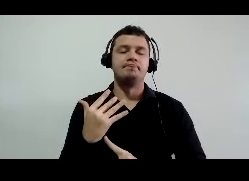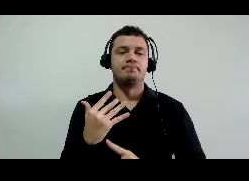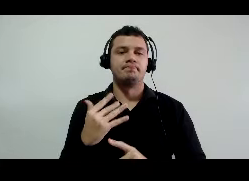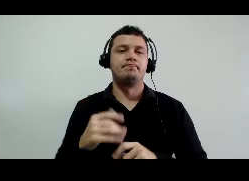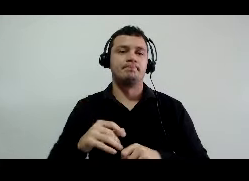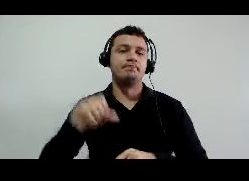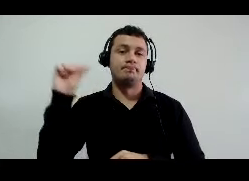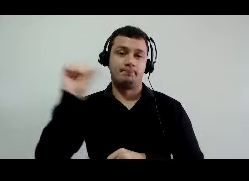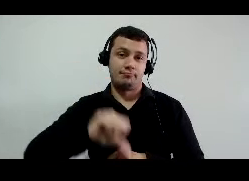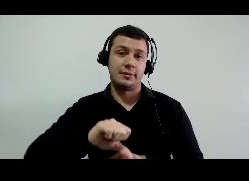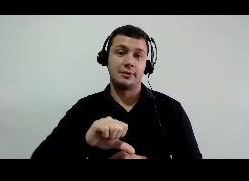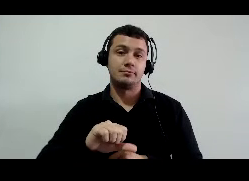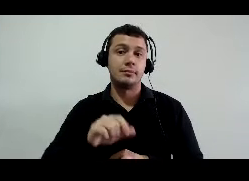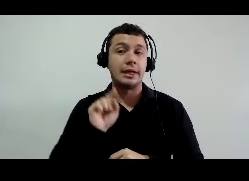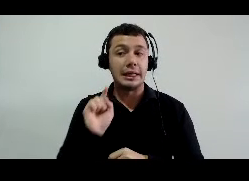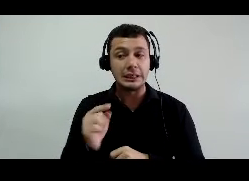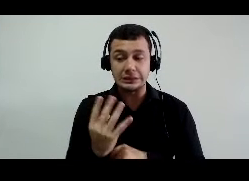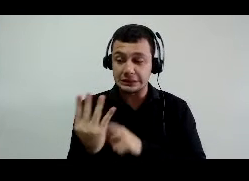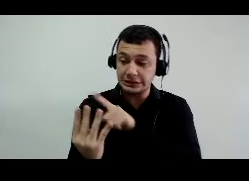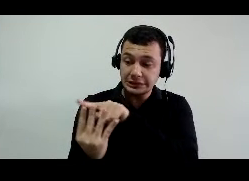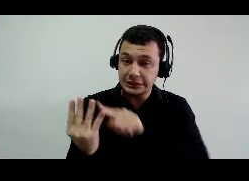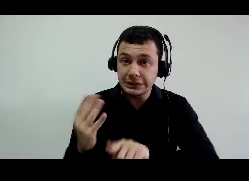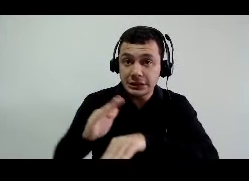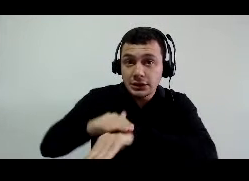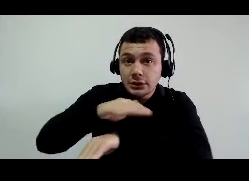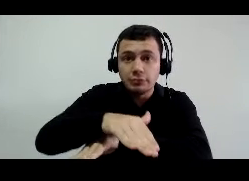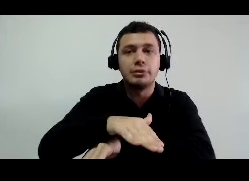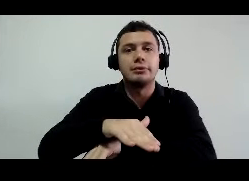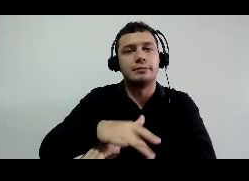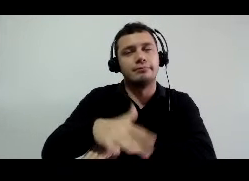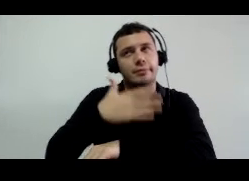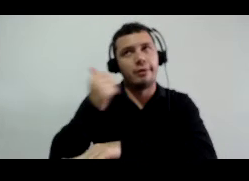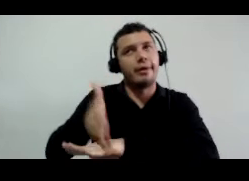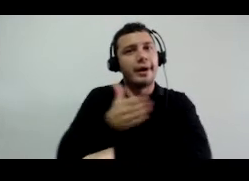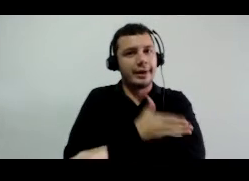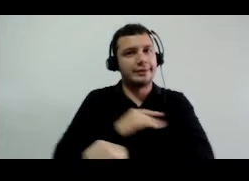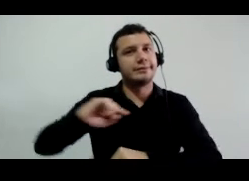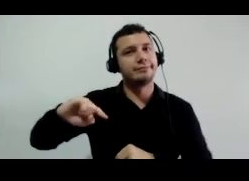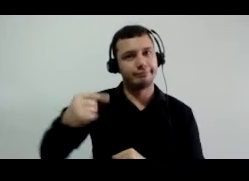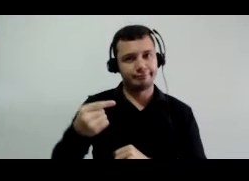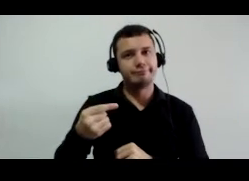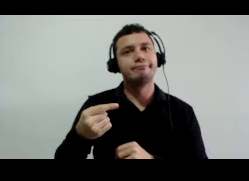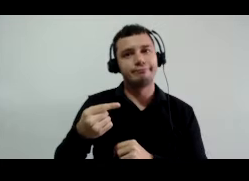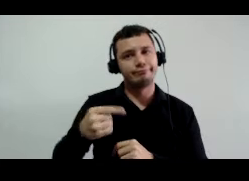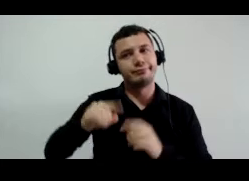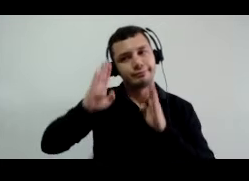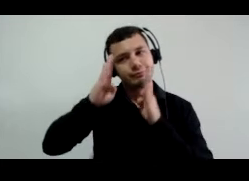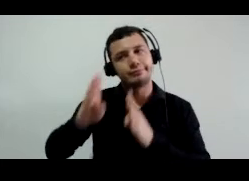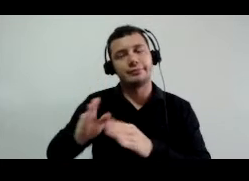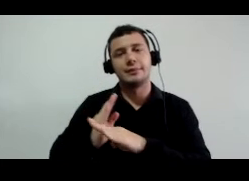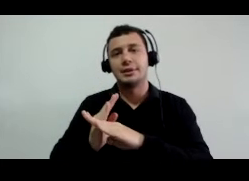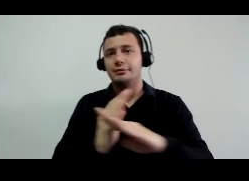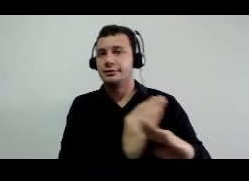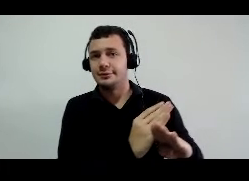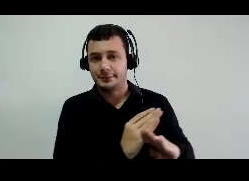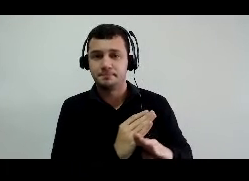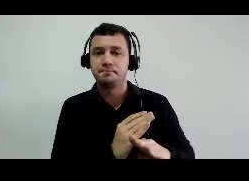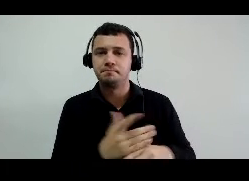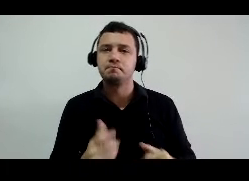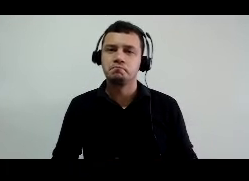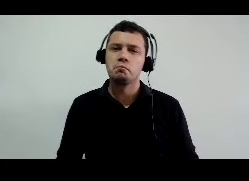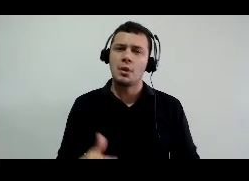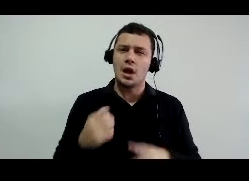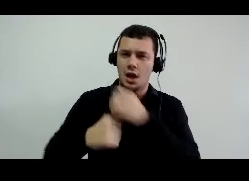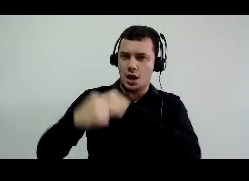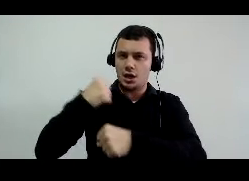pudieron evitar. Desde el 2004, la Organización Mundial de la Salud, con la Alianza Mundial para la